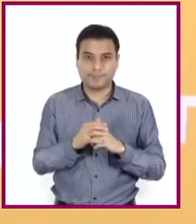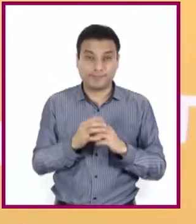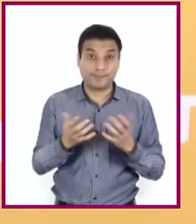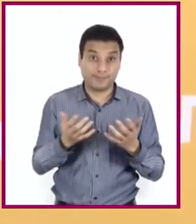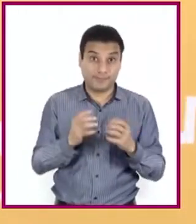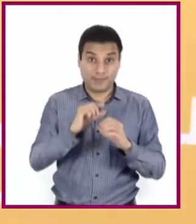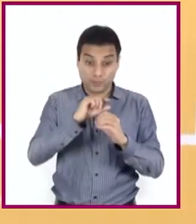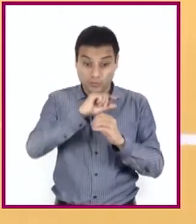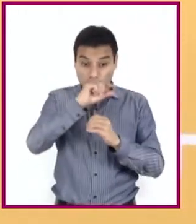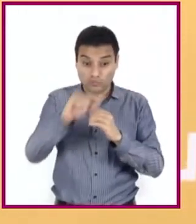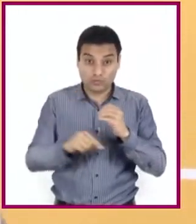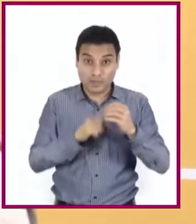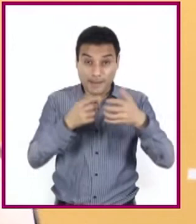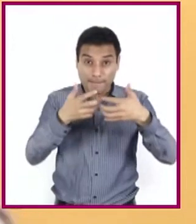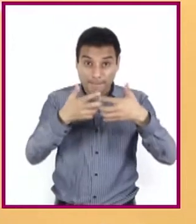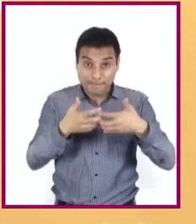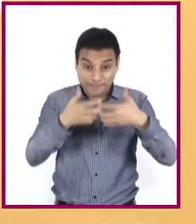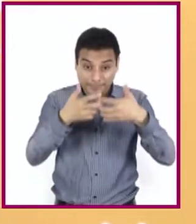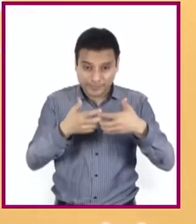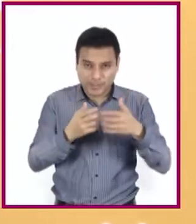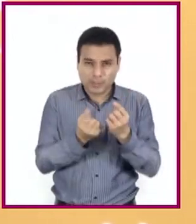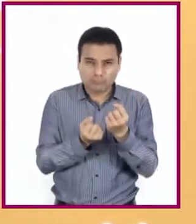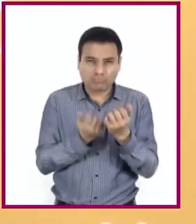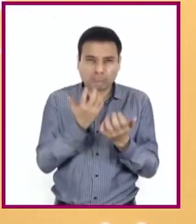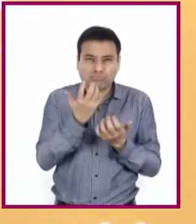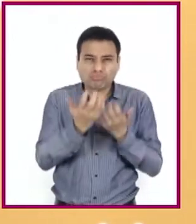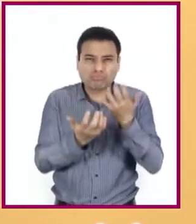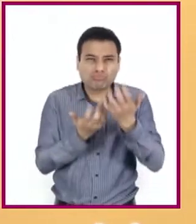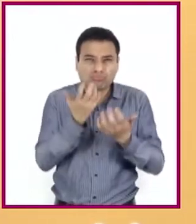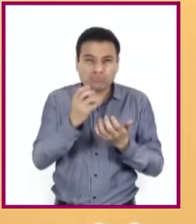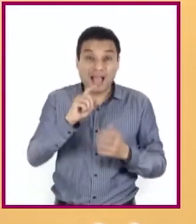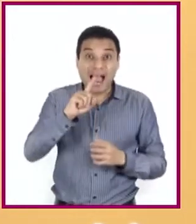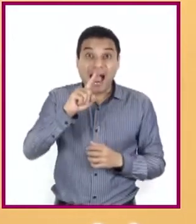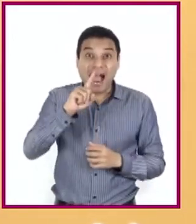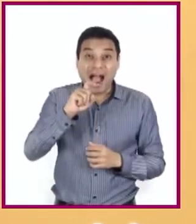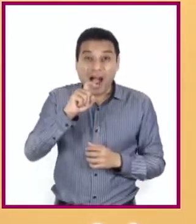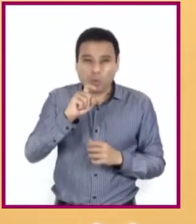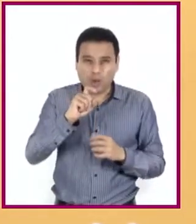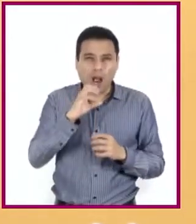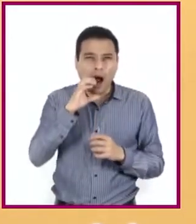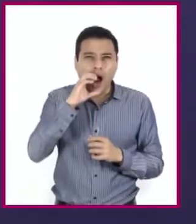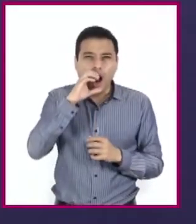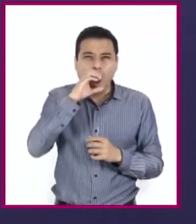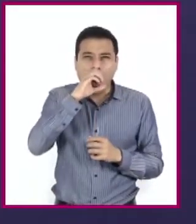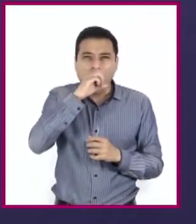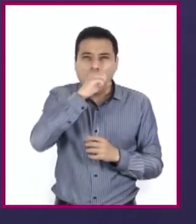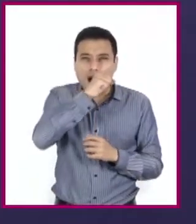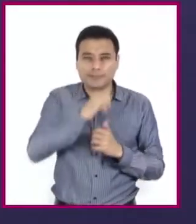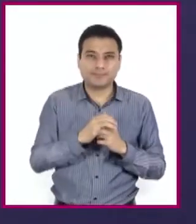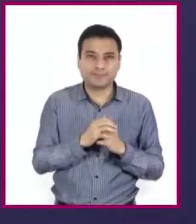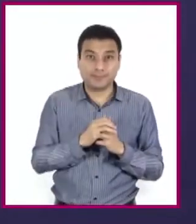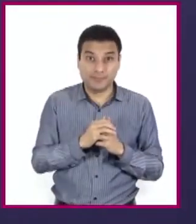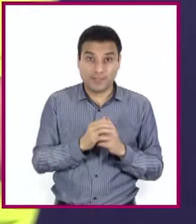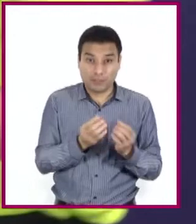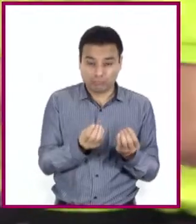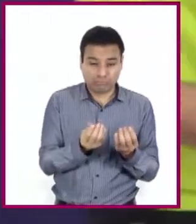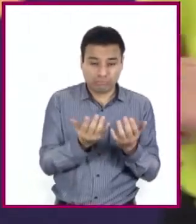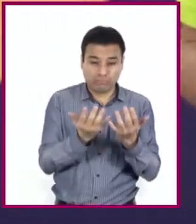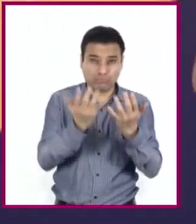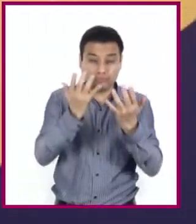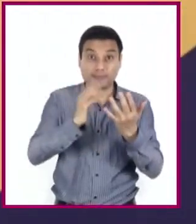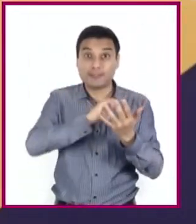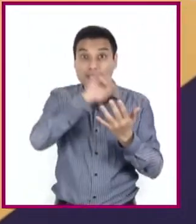en un reactor calienta grandes cantidades de agua a alta presión. El vapor liberado